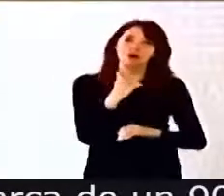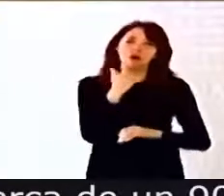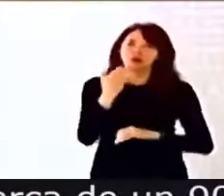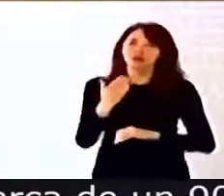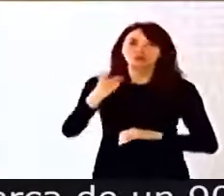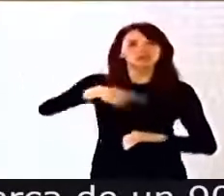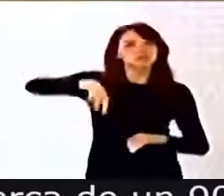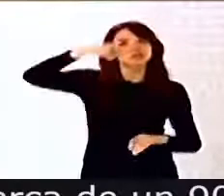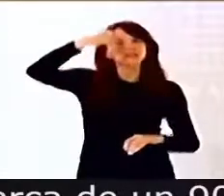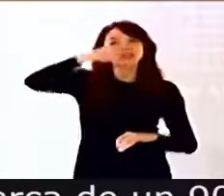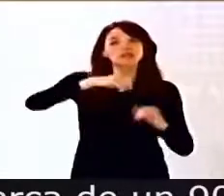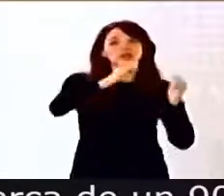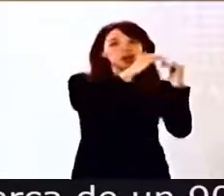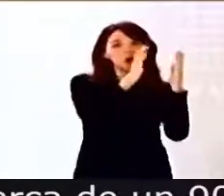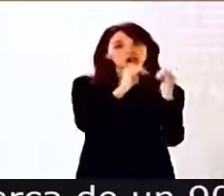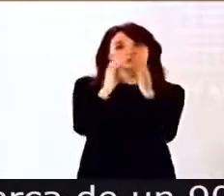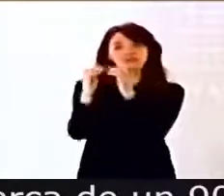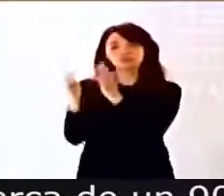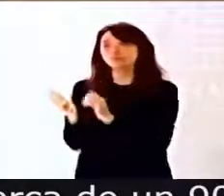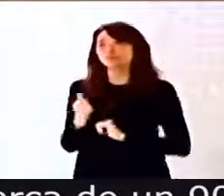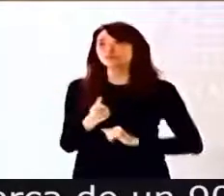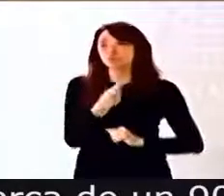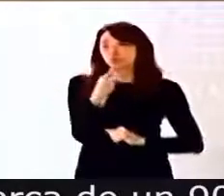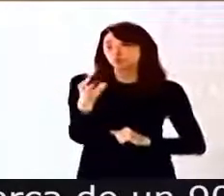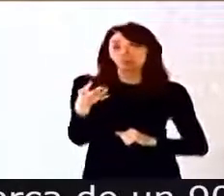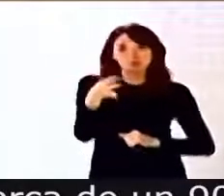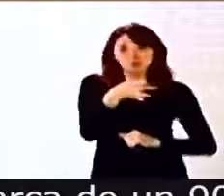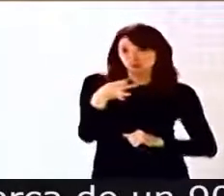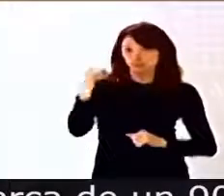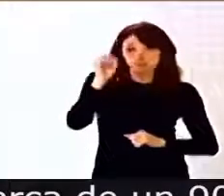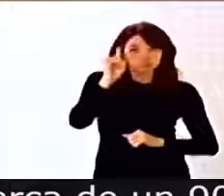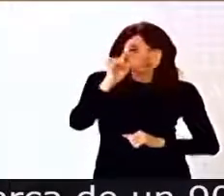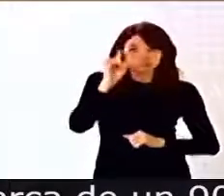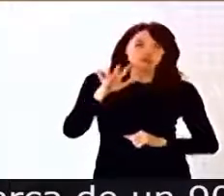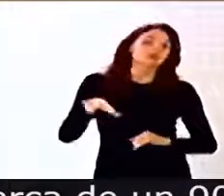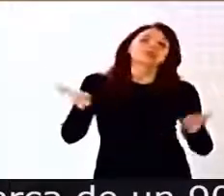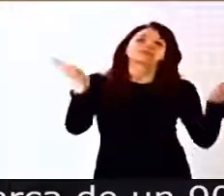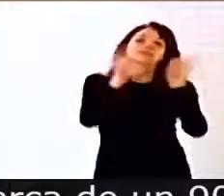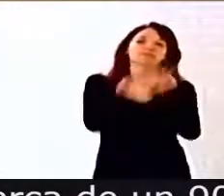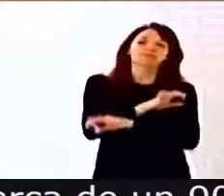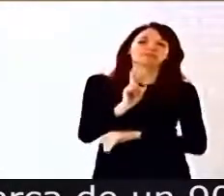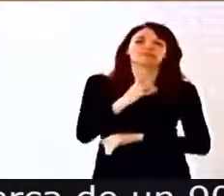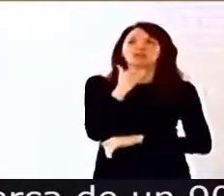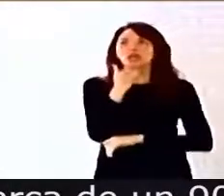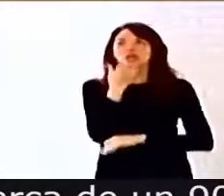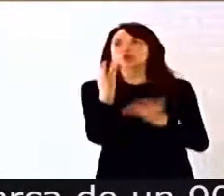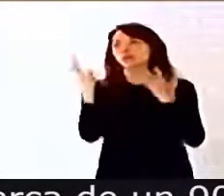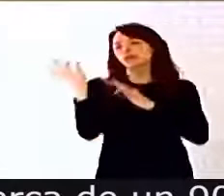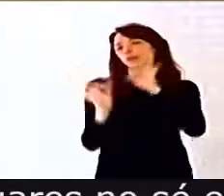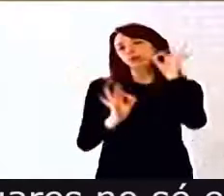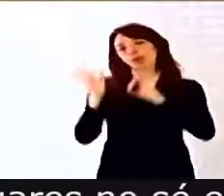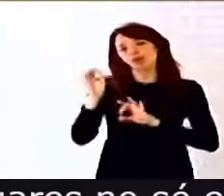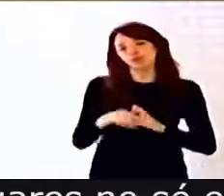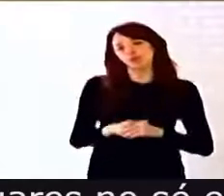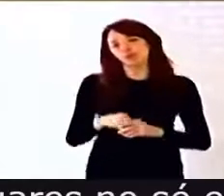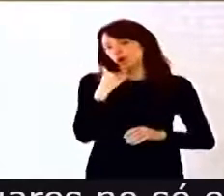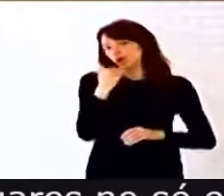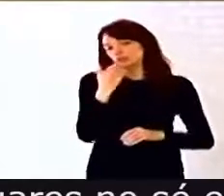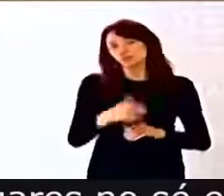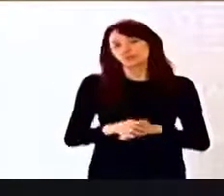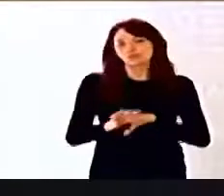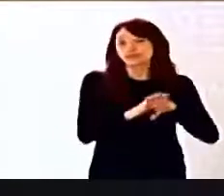hemos hecho por hogares. No me sé el número exacto en este momento, pero no me equivocaría si es cercano al 90%. Y las que